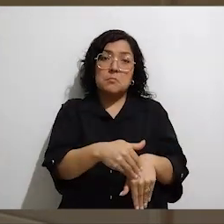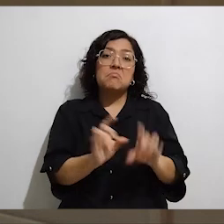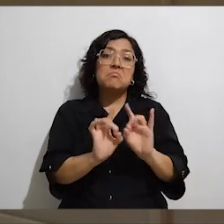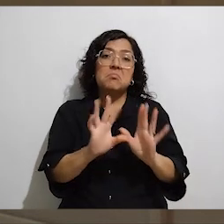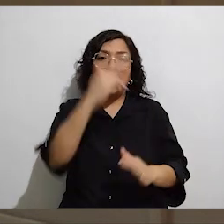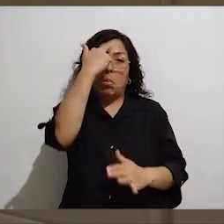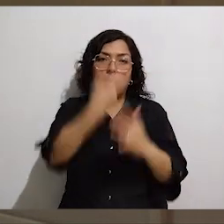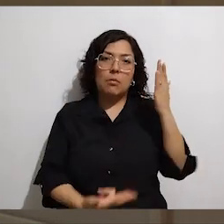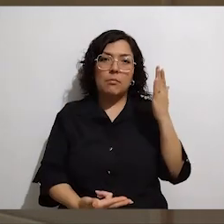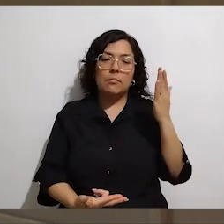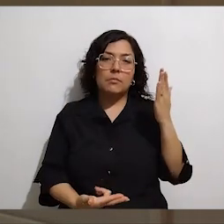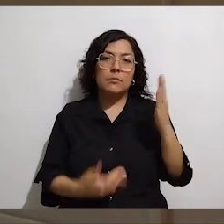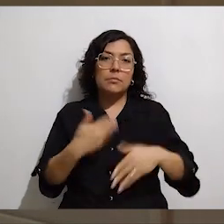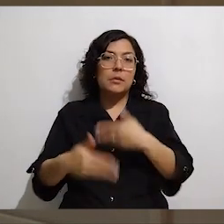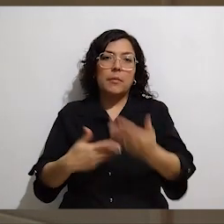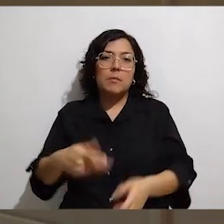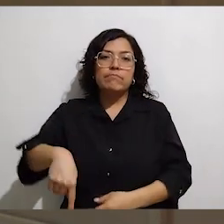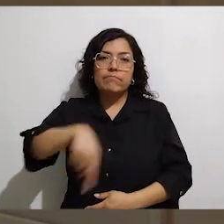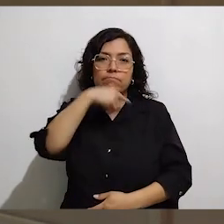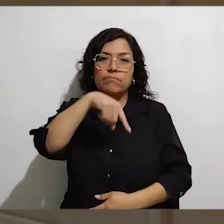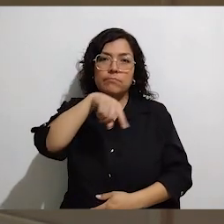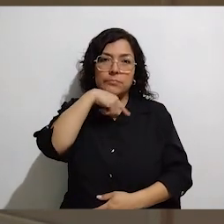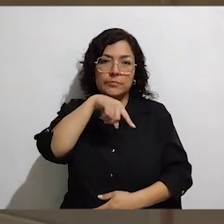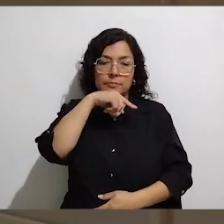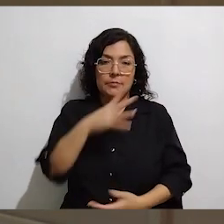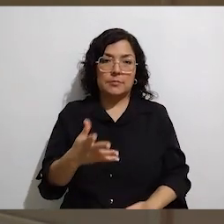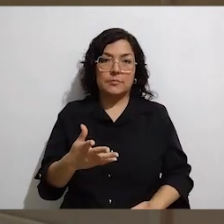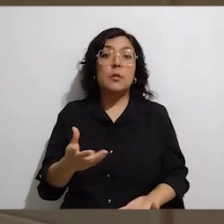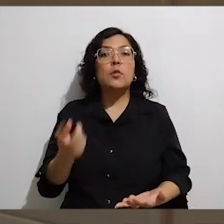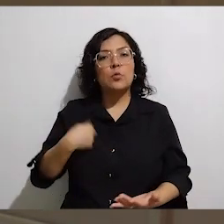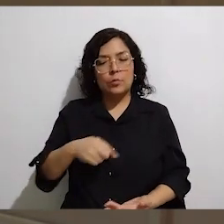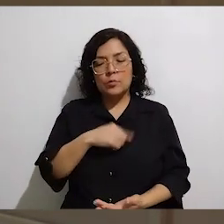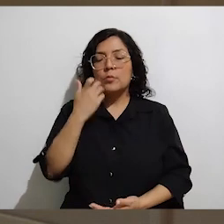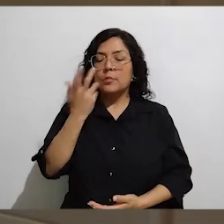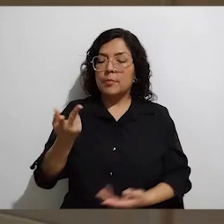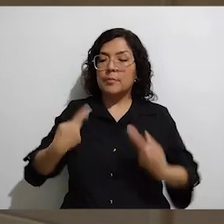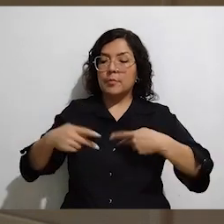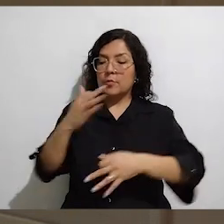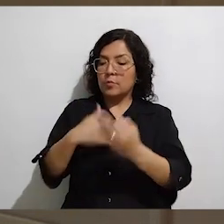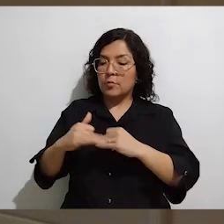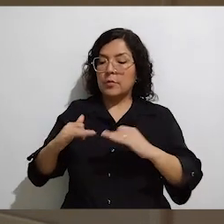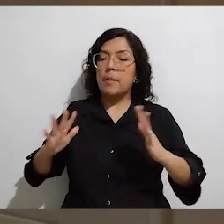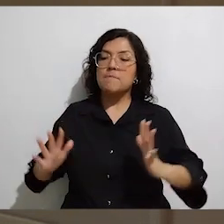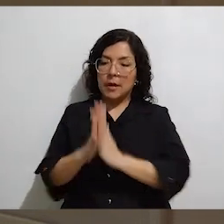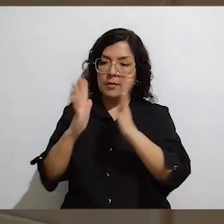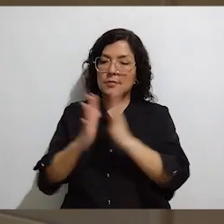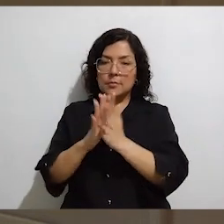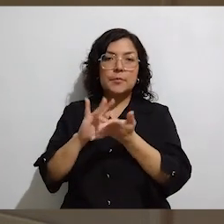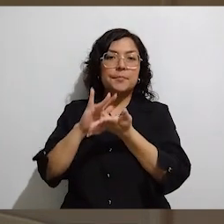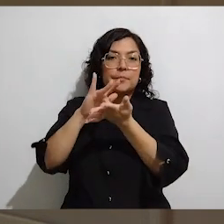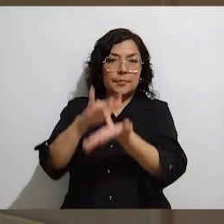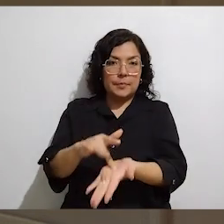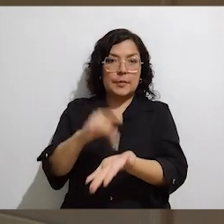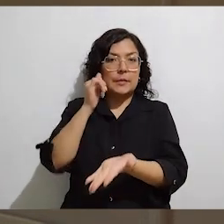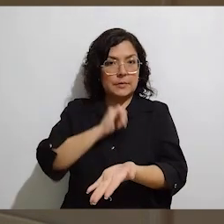que persiguen estos mecanismos, que son de que la ciudadanía colabore en forma eficiente y eficaz con los gobiernos para la